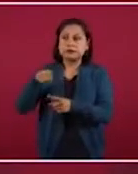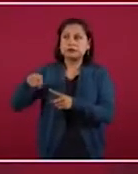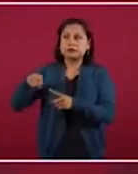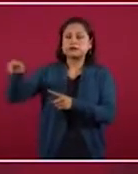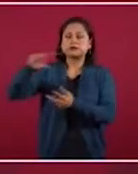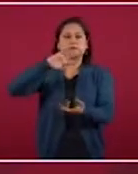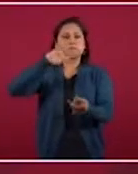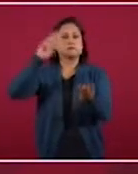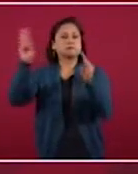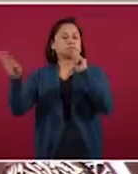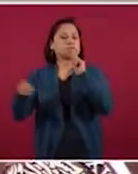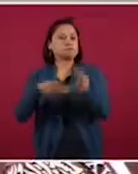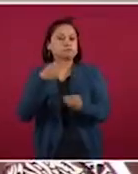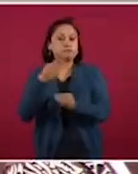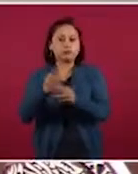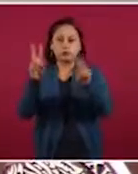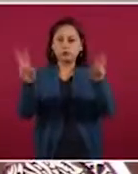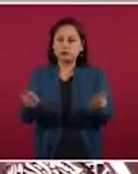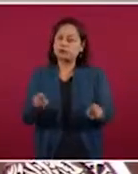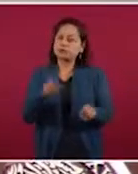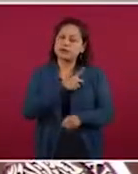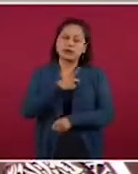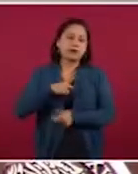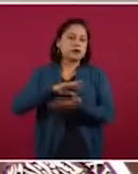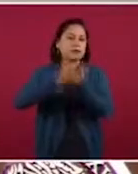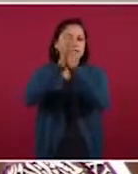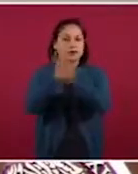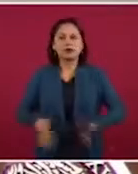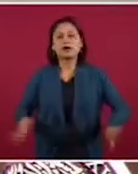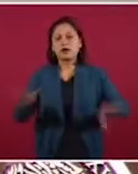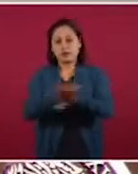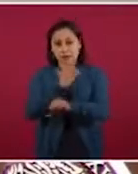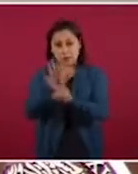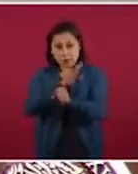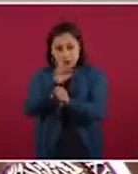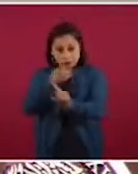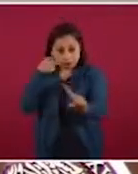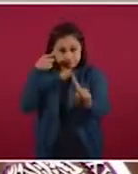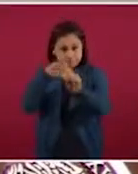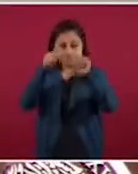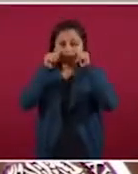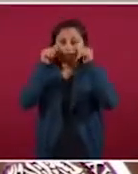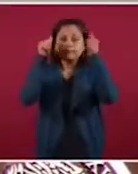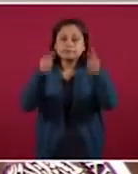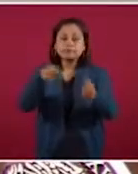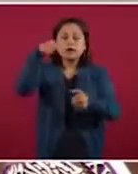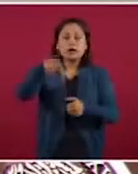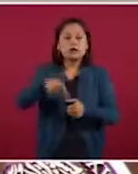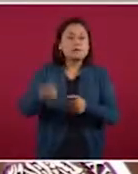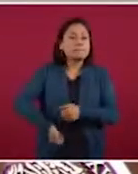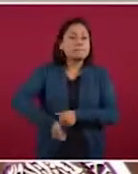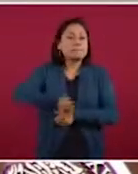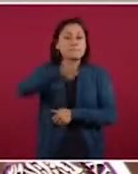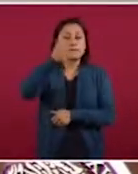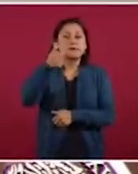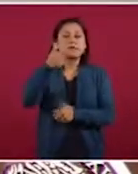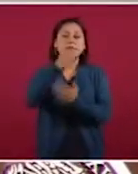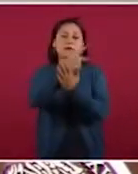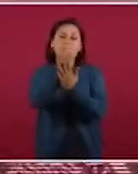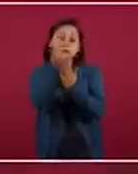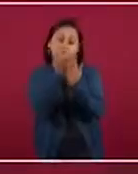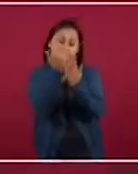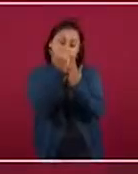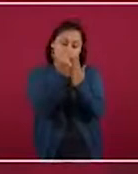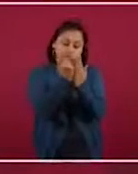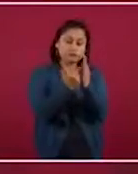eso, desde la Secretaría de la Función Pública, por primera vez en la historia, fortalecimos el protocolo para la prevención, atención